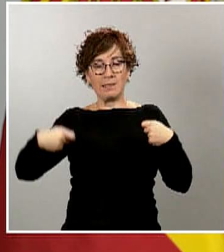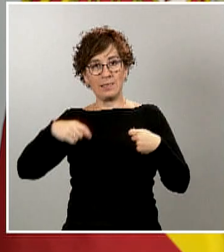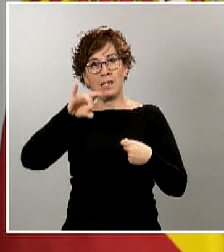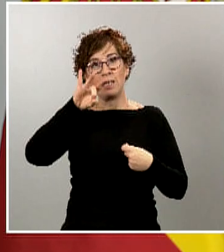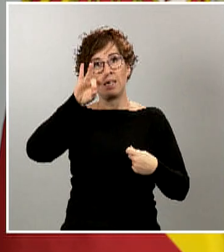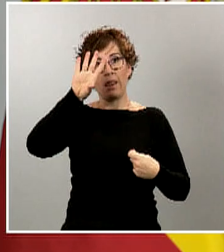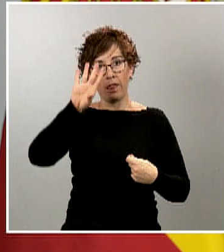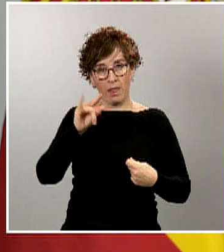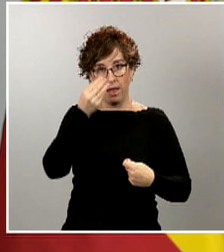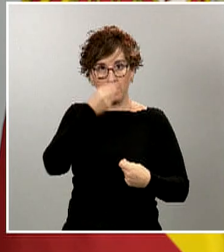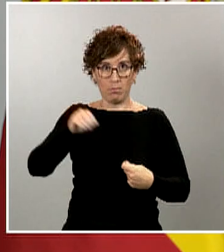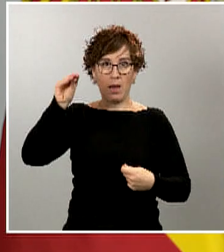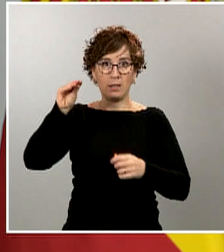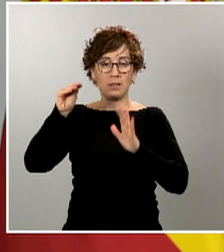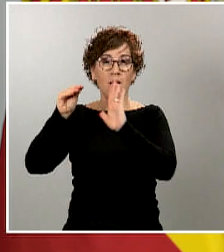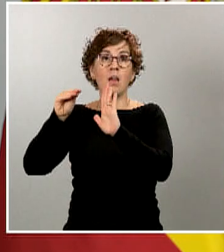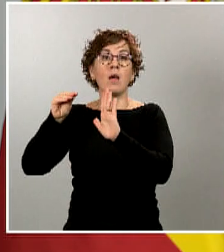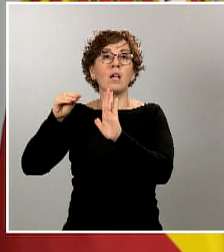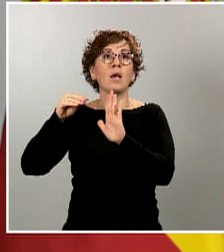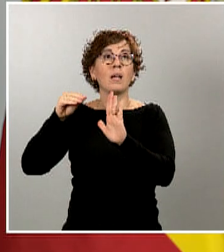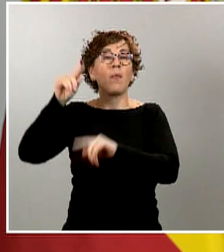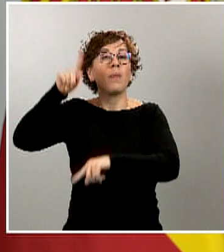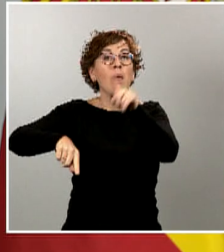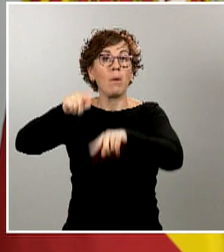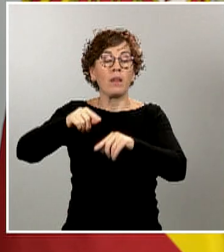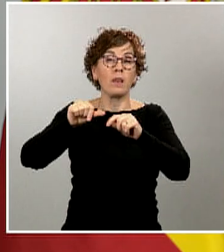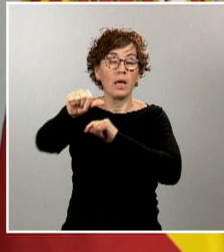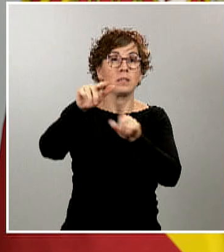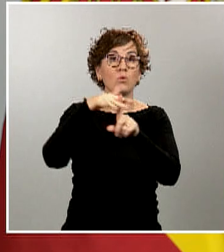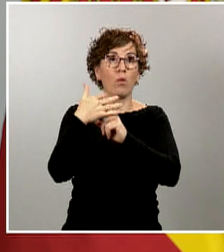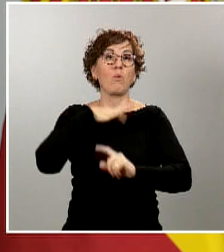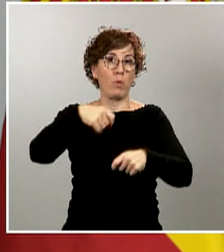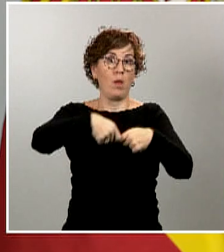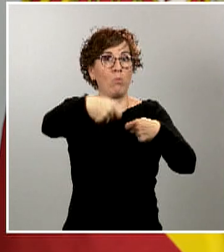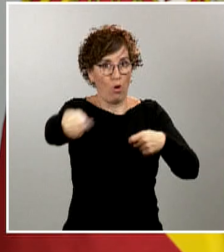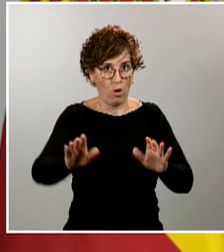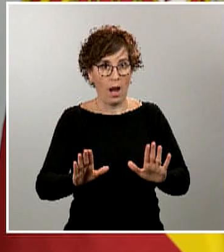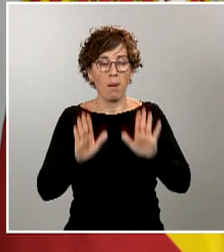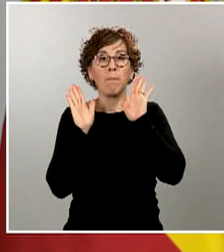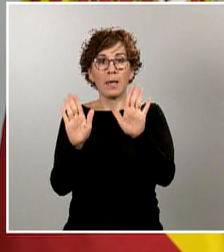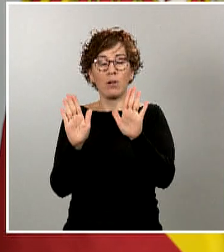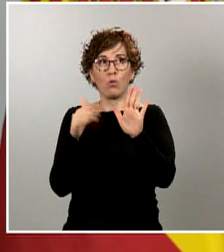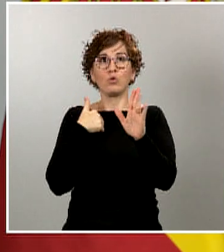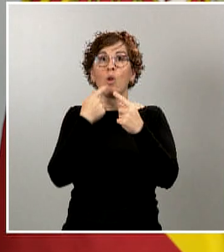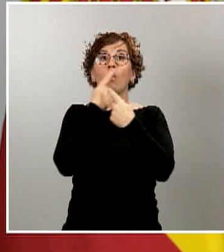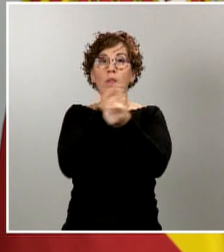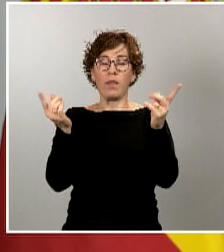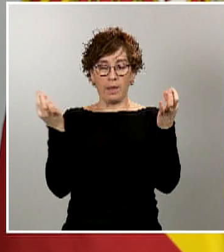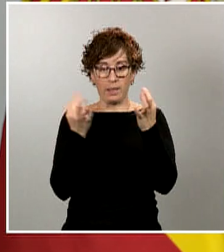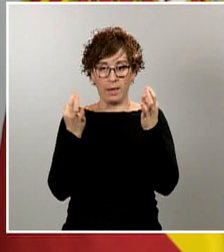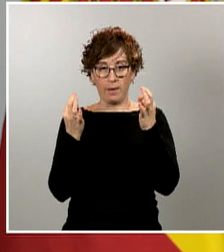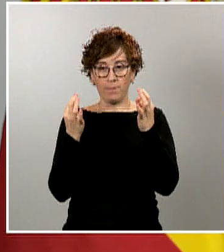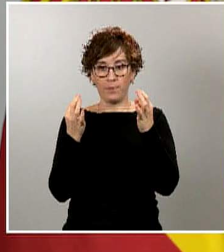podría ser prorrogable en otras condiciones. Yo sí que quiero decir que el estado de alarma es un mecanismo